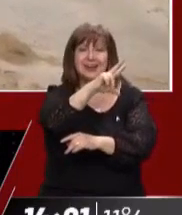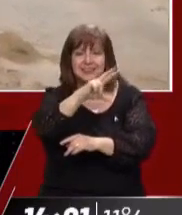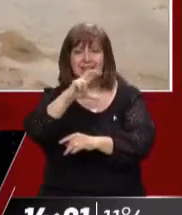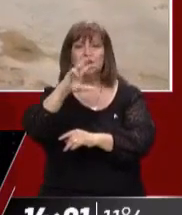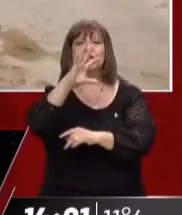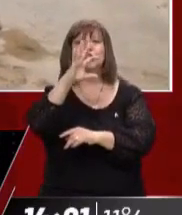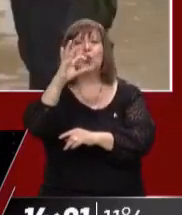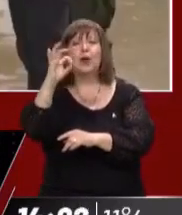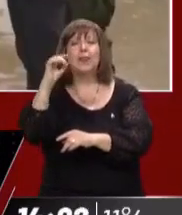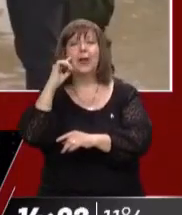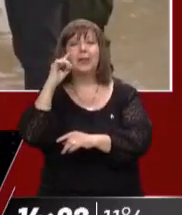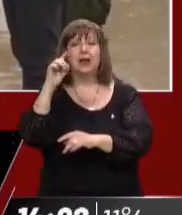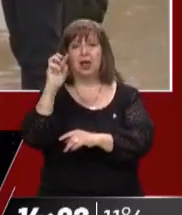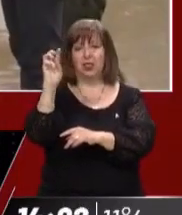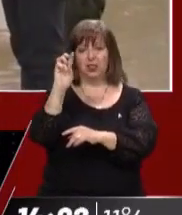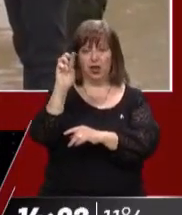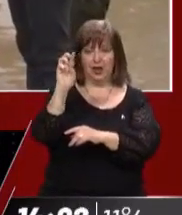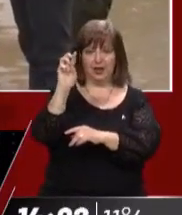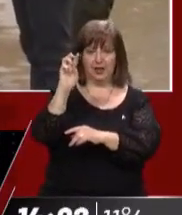mil dólares cada uno